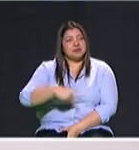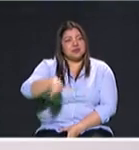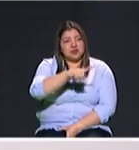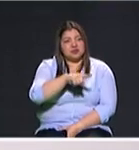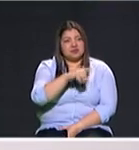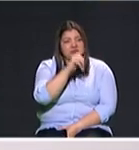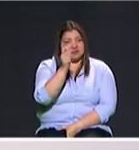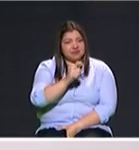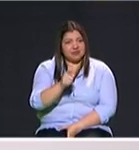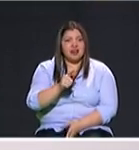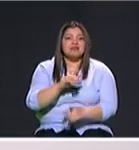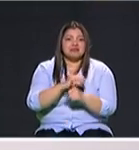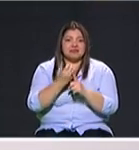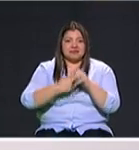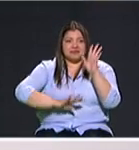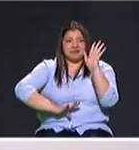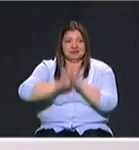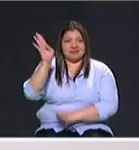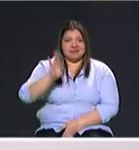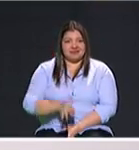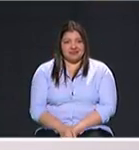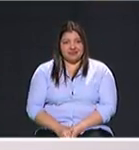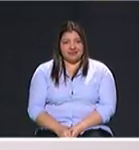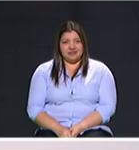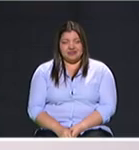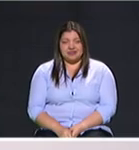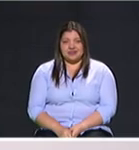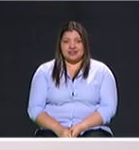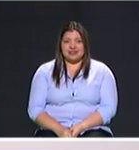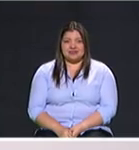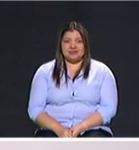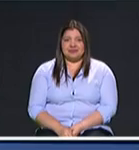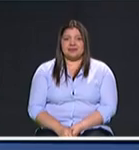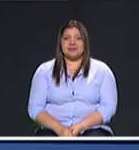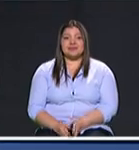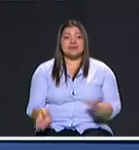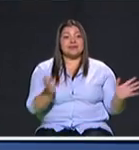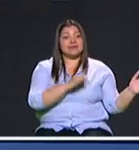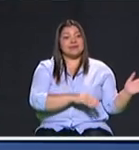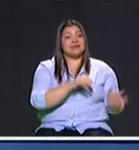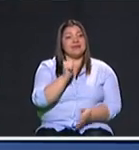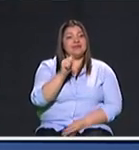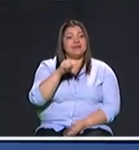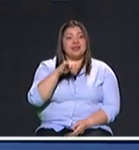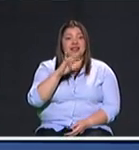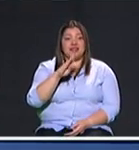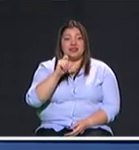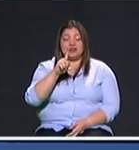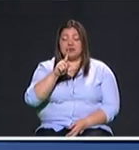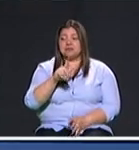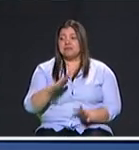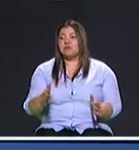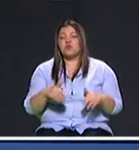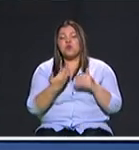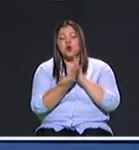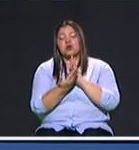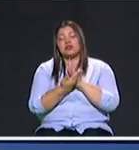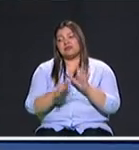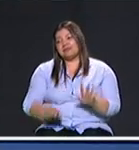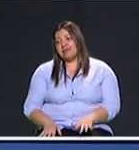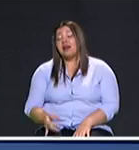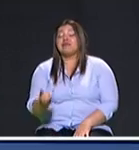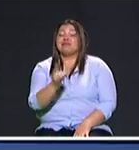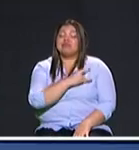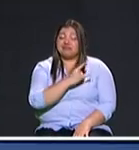doctor jesús aníbal cómo se va a generar empleo ya mejorar la educación en la ciudad el tema de educación superior cognitivamente